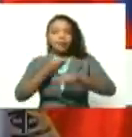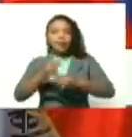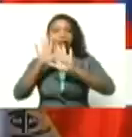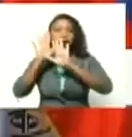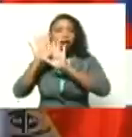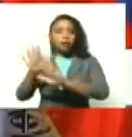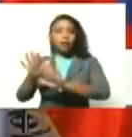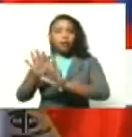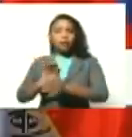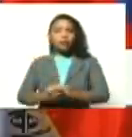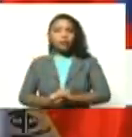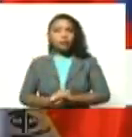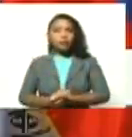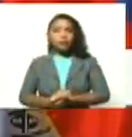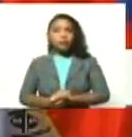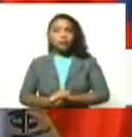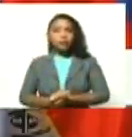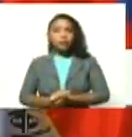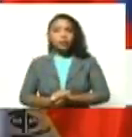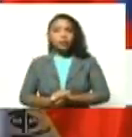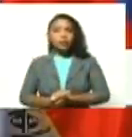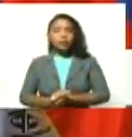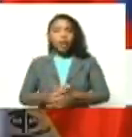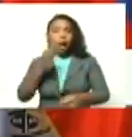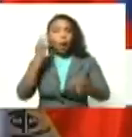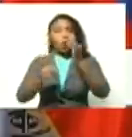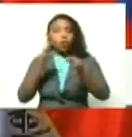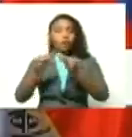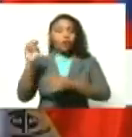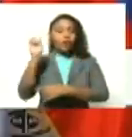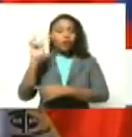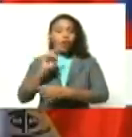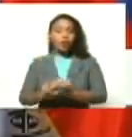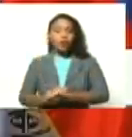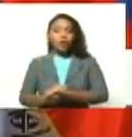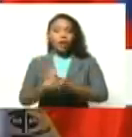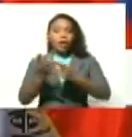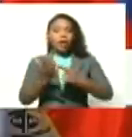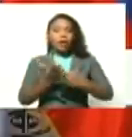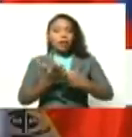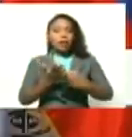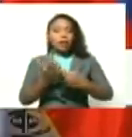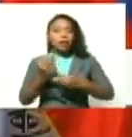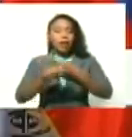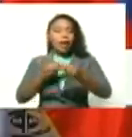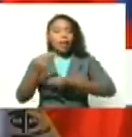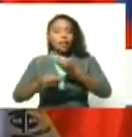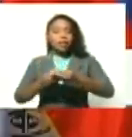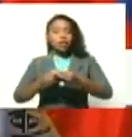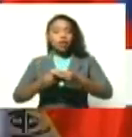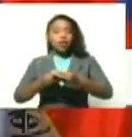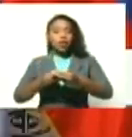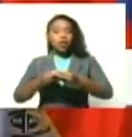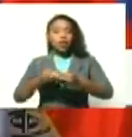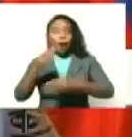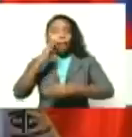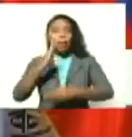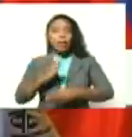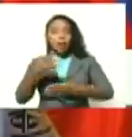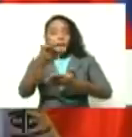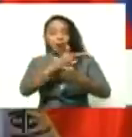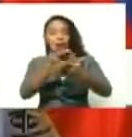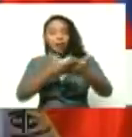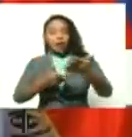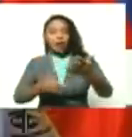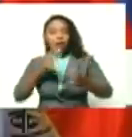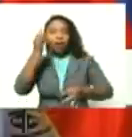de la garantista, pues, de la justicia venezolana, recibió la Corte de Apelaciones de Barinas el escrito